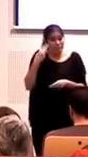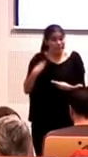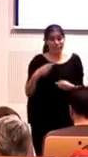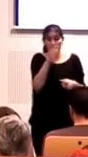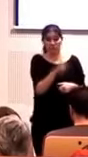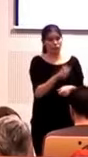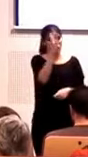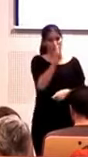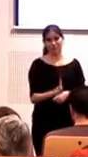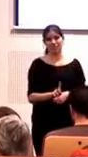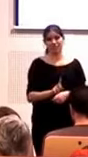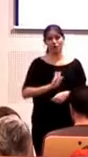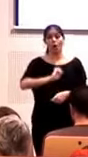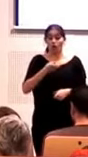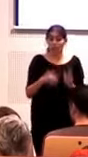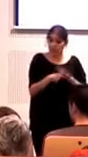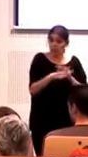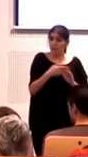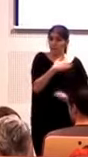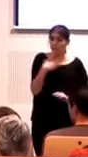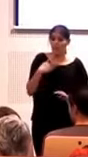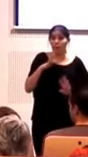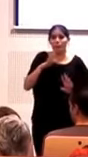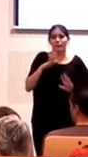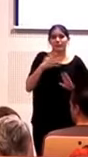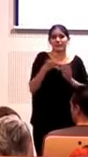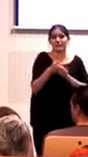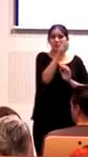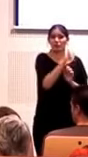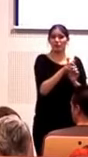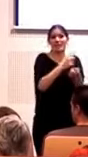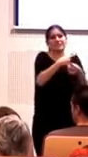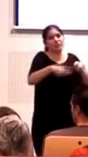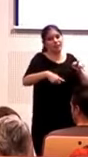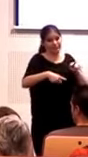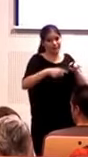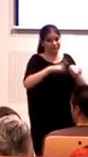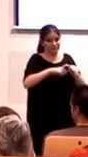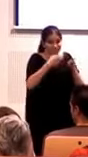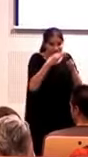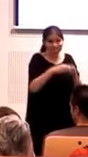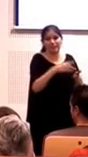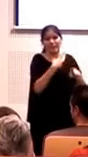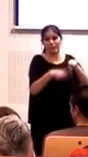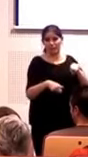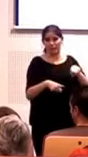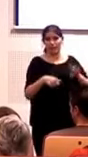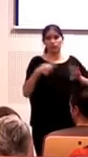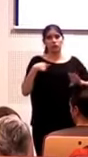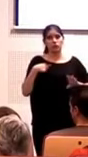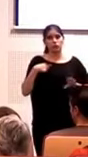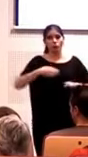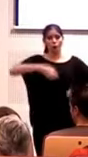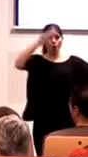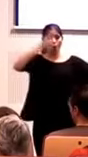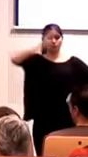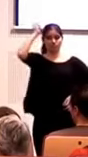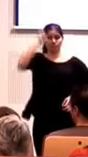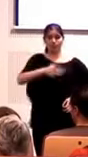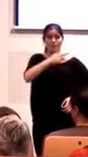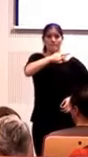antes. Hay otras que sí, que quieren seguir acompañando a esa persona en su nueva etapa, y otras que no. Yo no las juzgaría. O sea, yo no